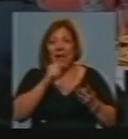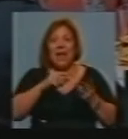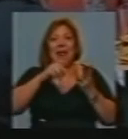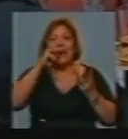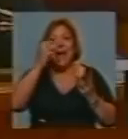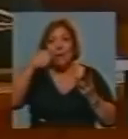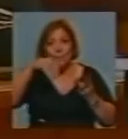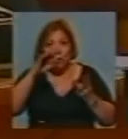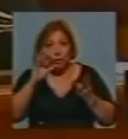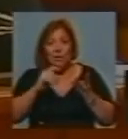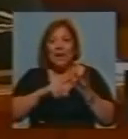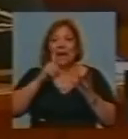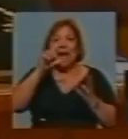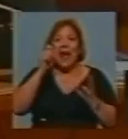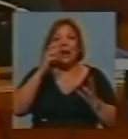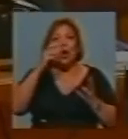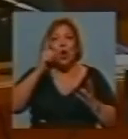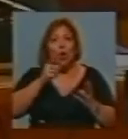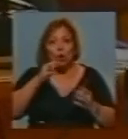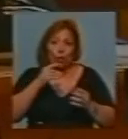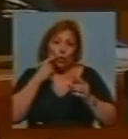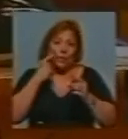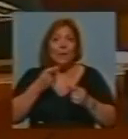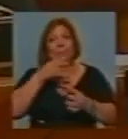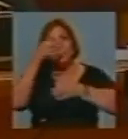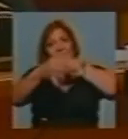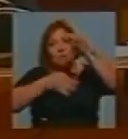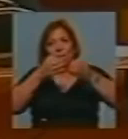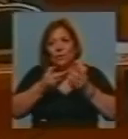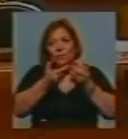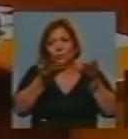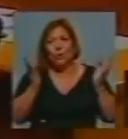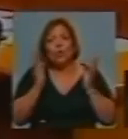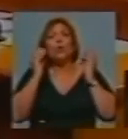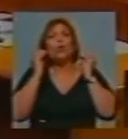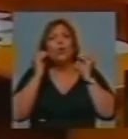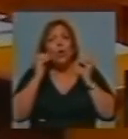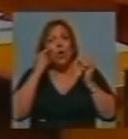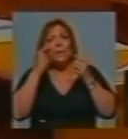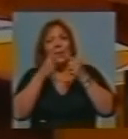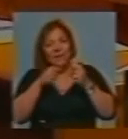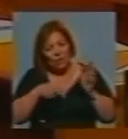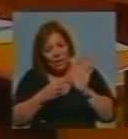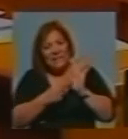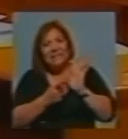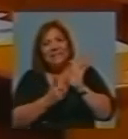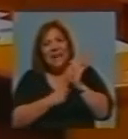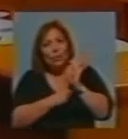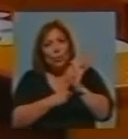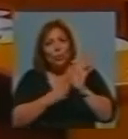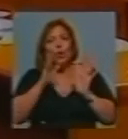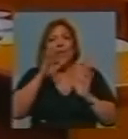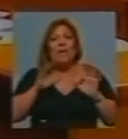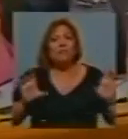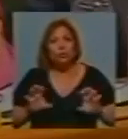Ramos y Pedro Narbondo expusieron ante los legisladores su visión respecto al objetivo del estatuto del funcionario, así como